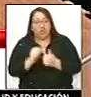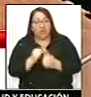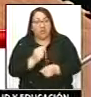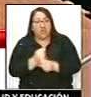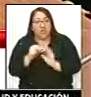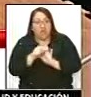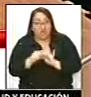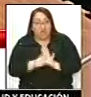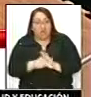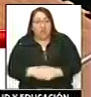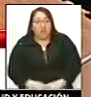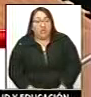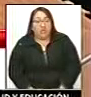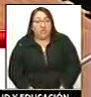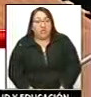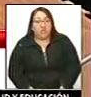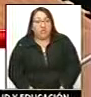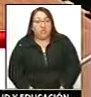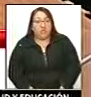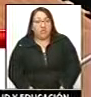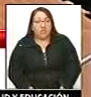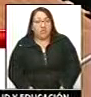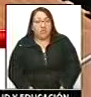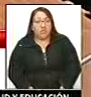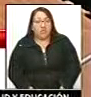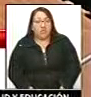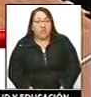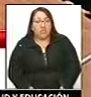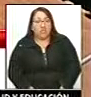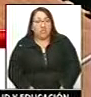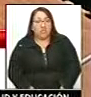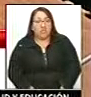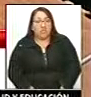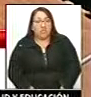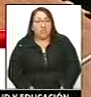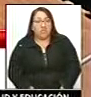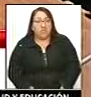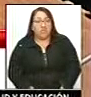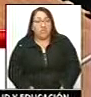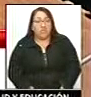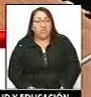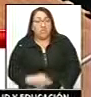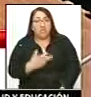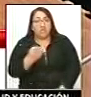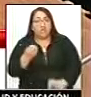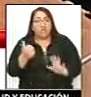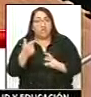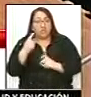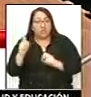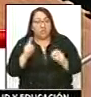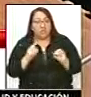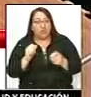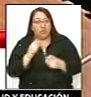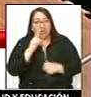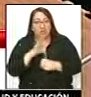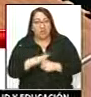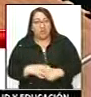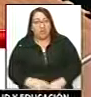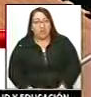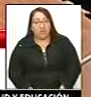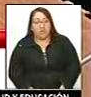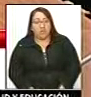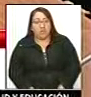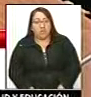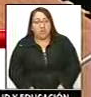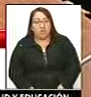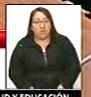estas normas. Respecto al plan de convivencia democrático, hubieron 306 supervisiones, se detectaron solo 3 incumplimientos.